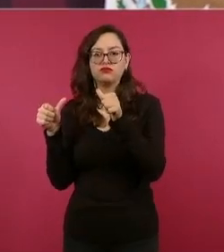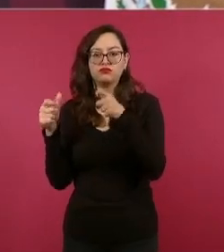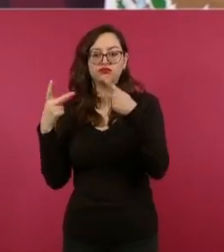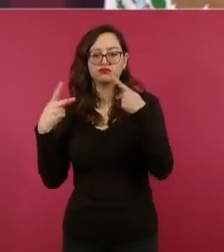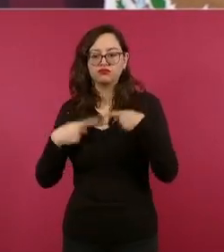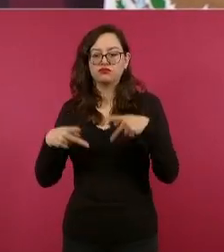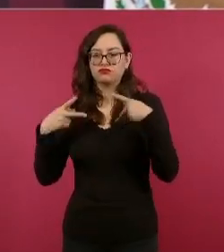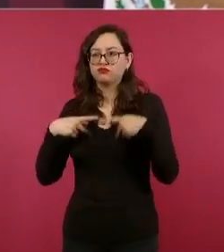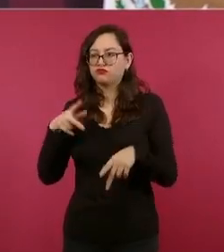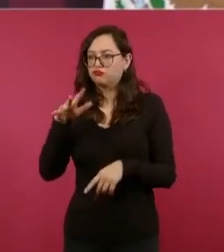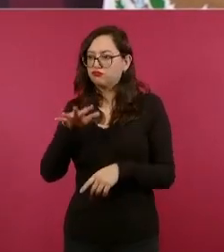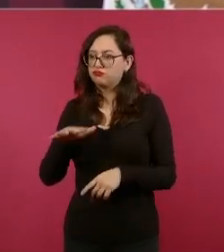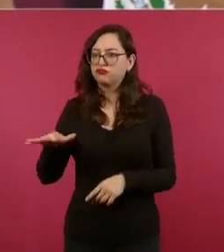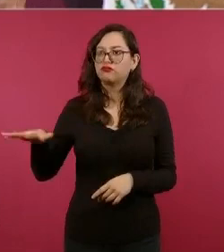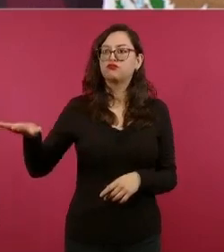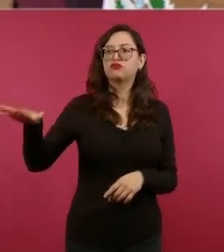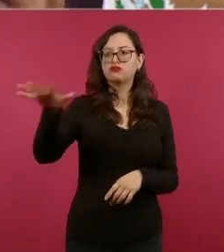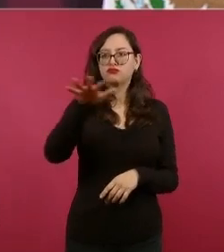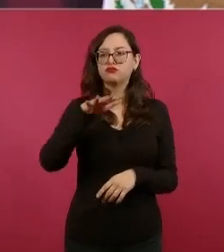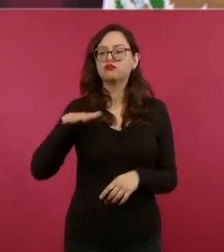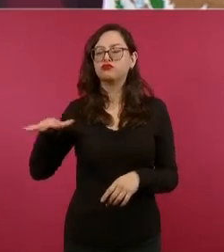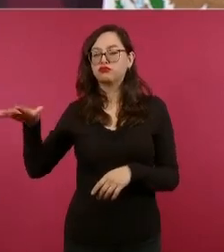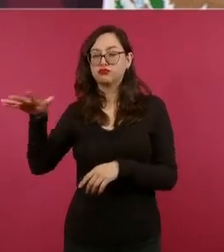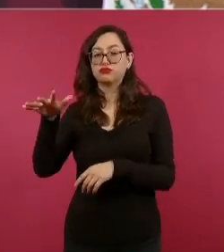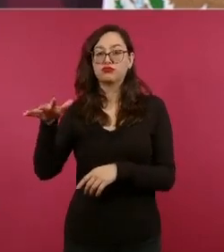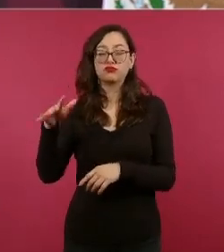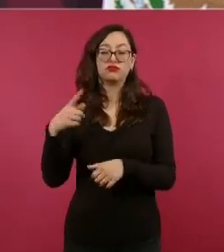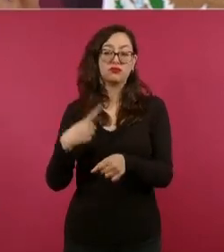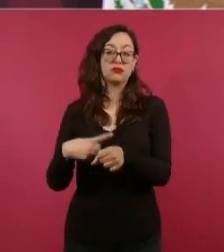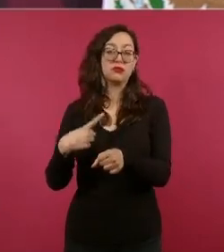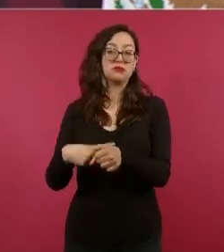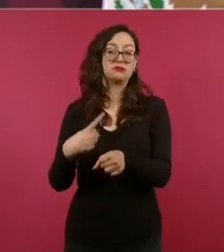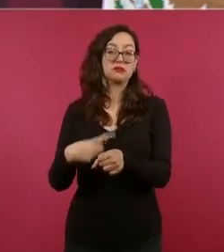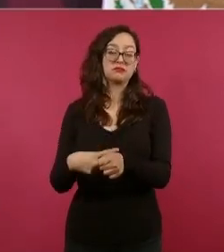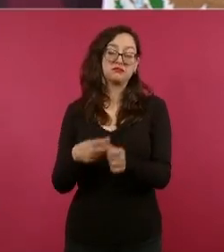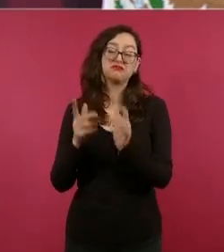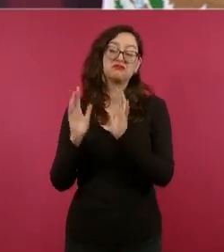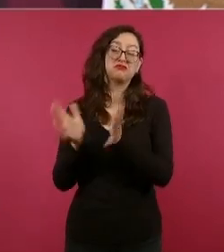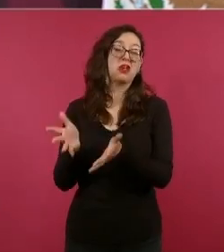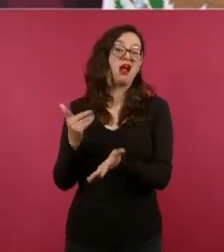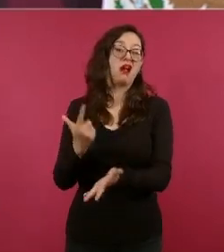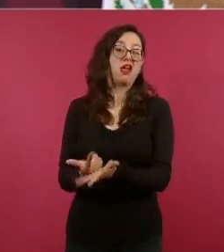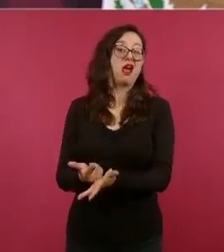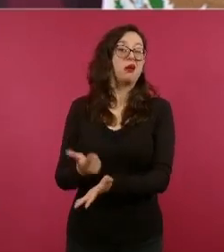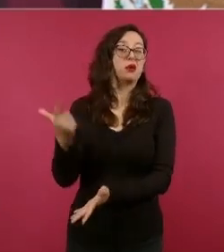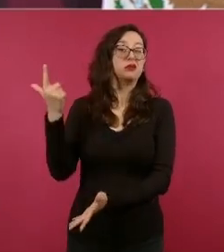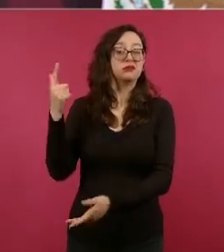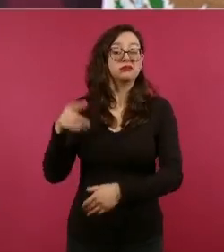que se agravaron en los últimos tiempos.